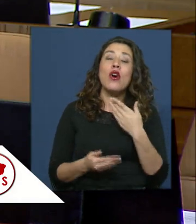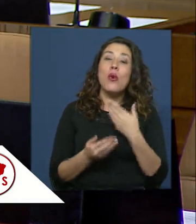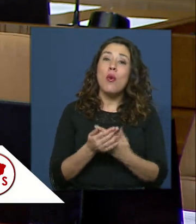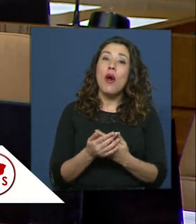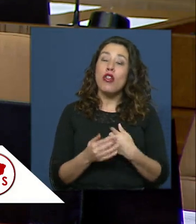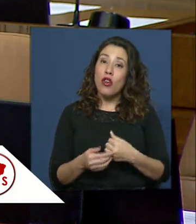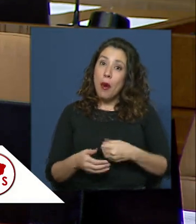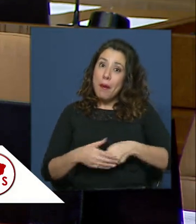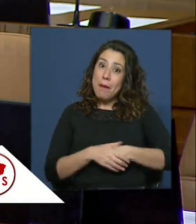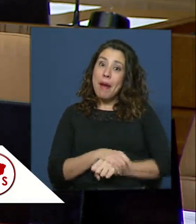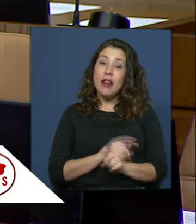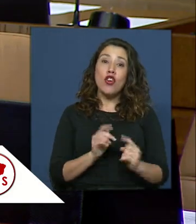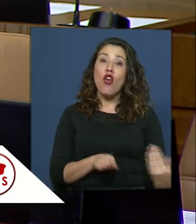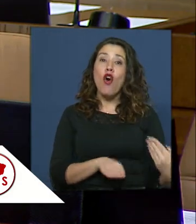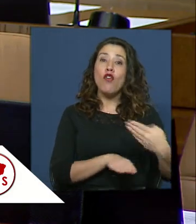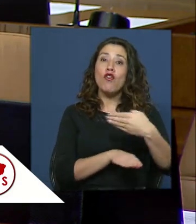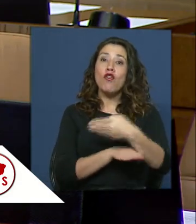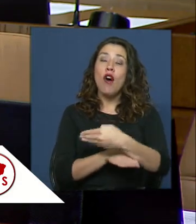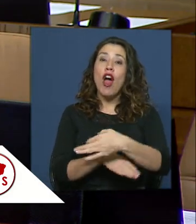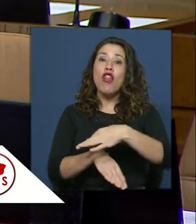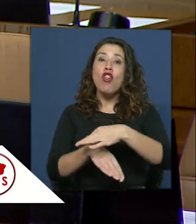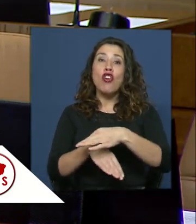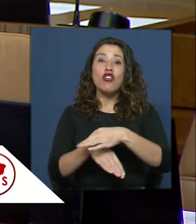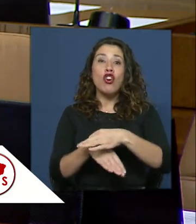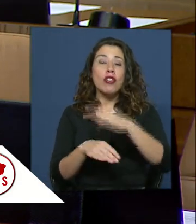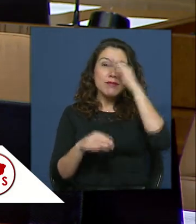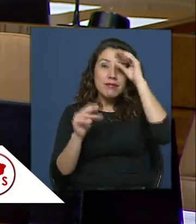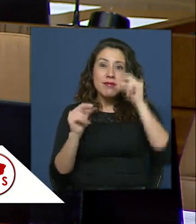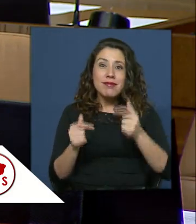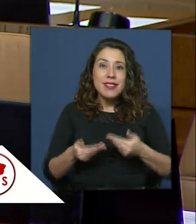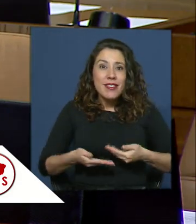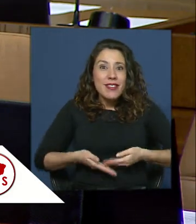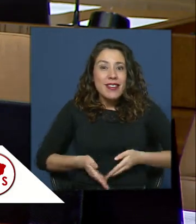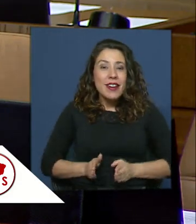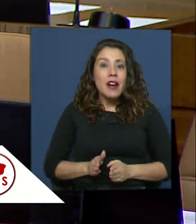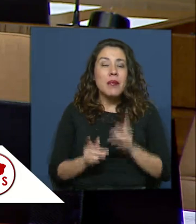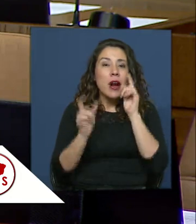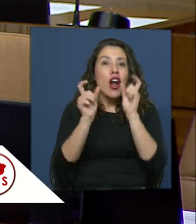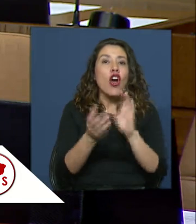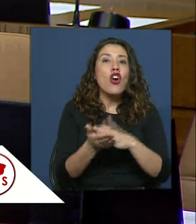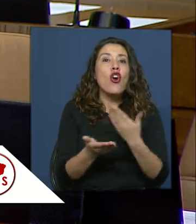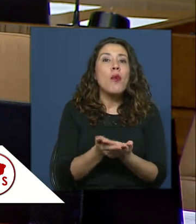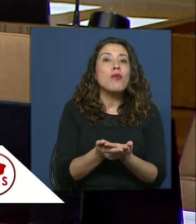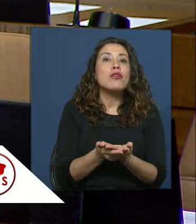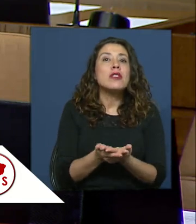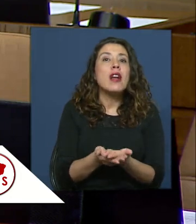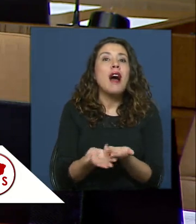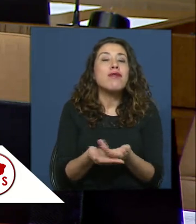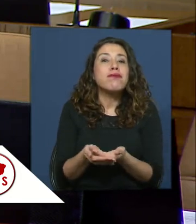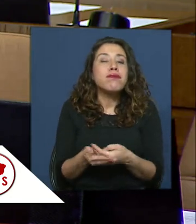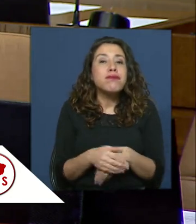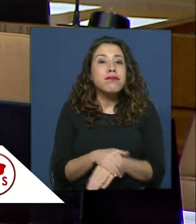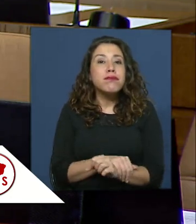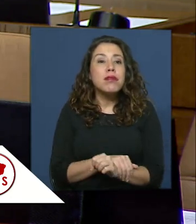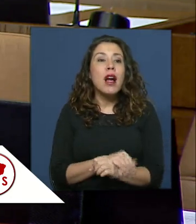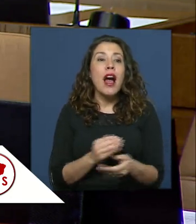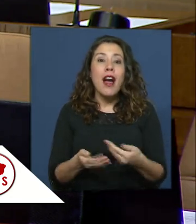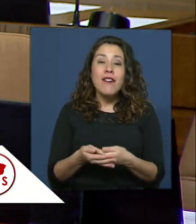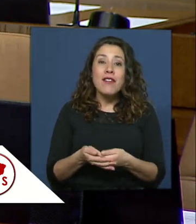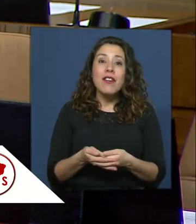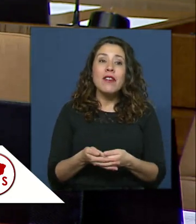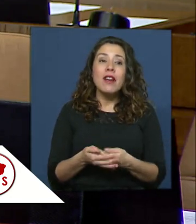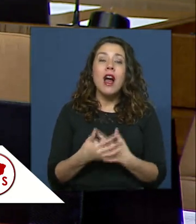proceso de parto sin la presencia de un ginecólogo que supervisara e hiciera la intervención correspondiente. Agrega que su hijo